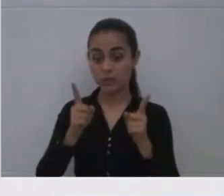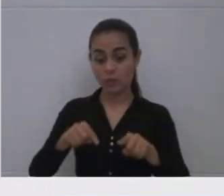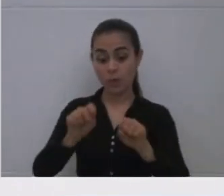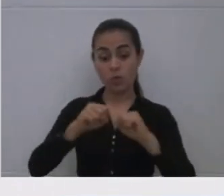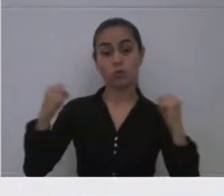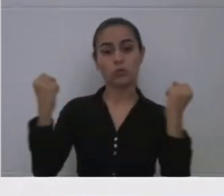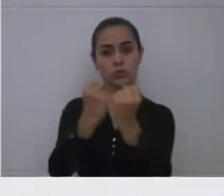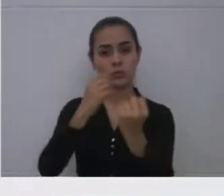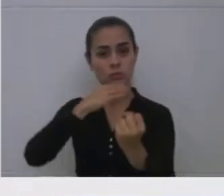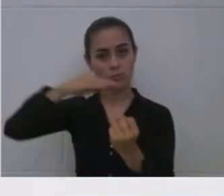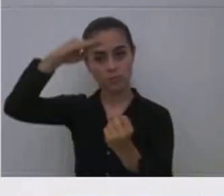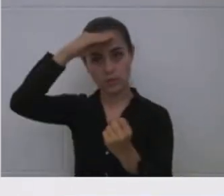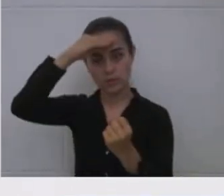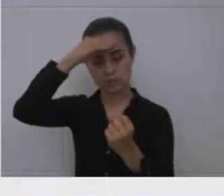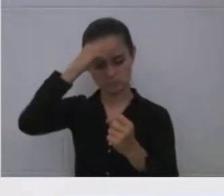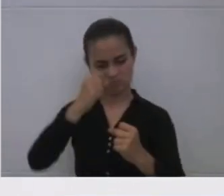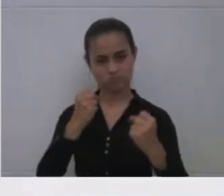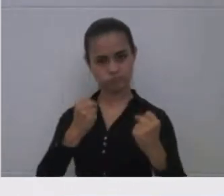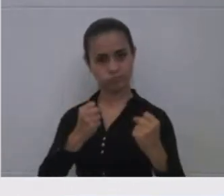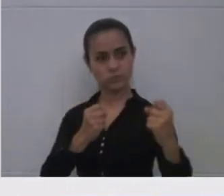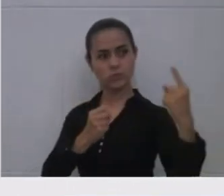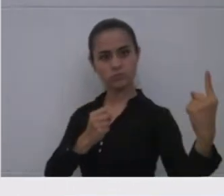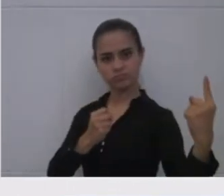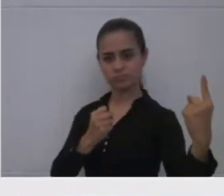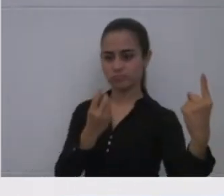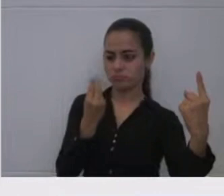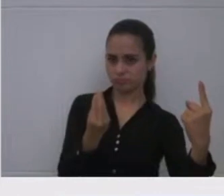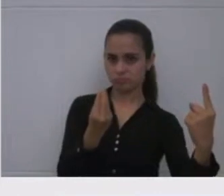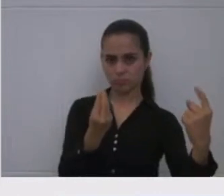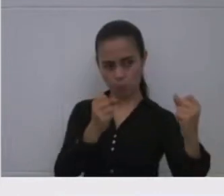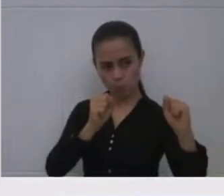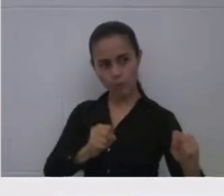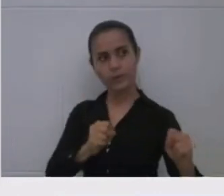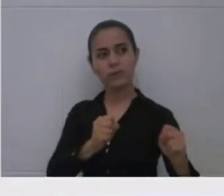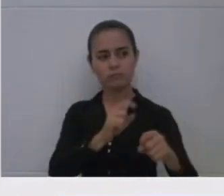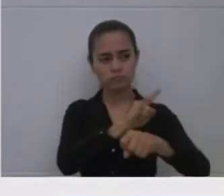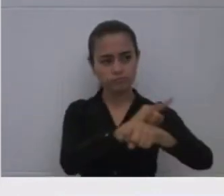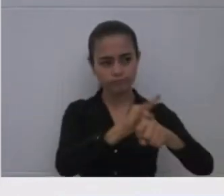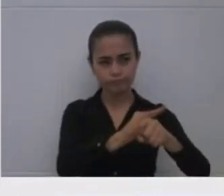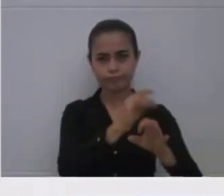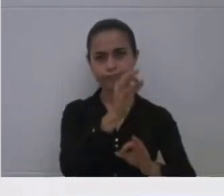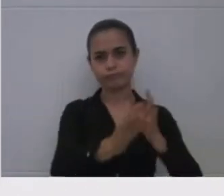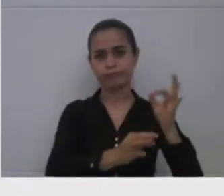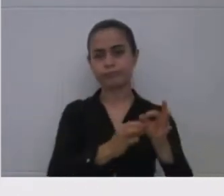efectivamente un contrapoder, sea quien sea el alcalde. Gracias, presidente. Simón, cuente con mi voto.